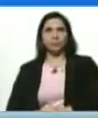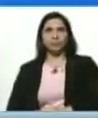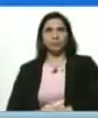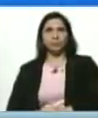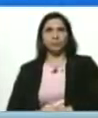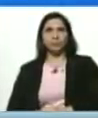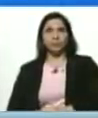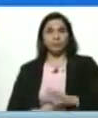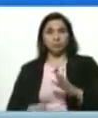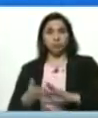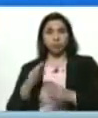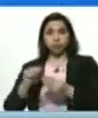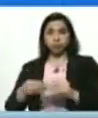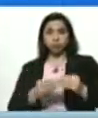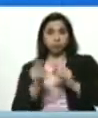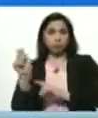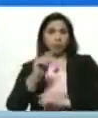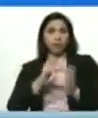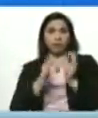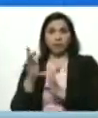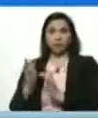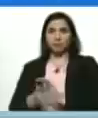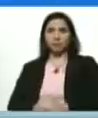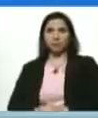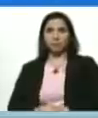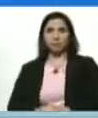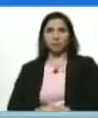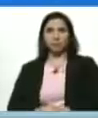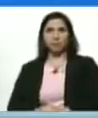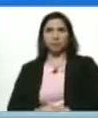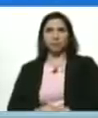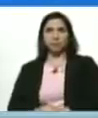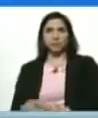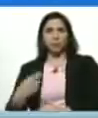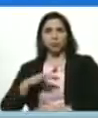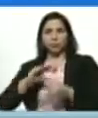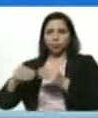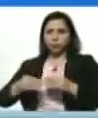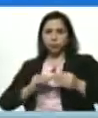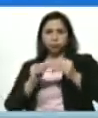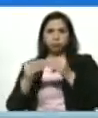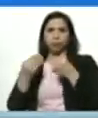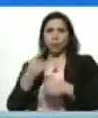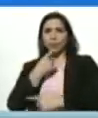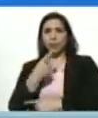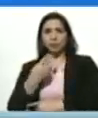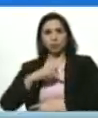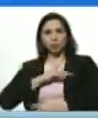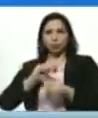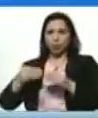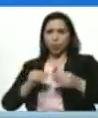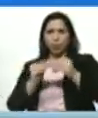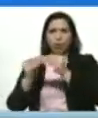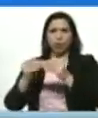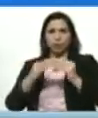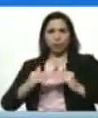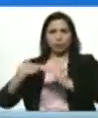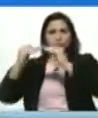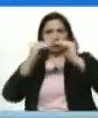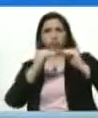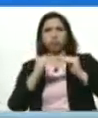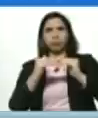nos fuimos arreglando en el mes de abril nos acomodamos como se dice vamos a acomodarnos entre todos